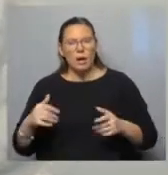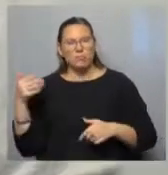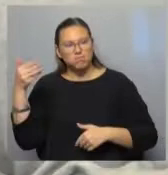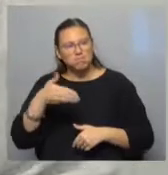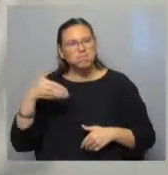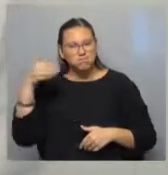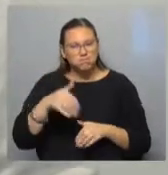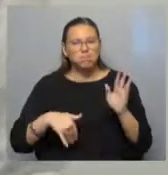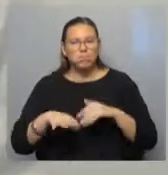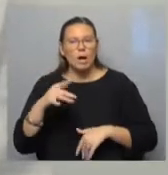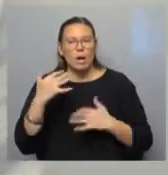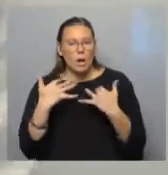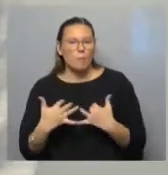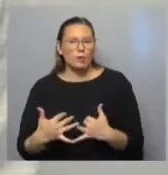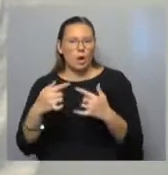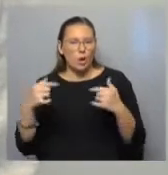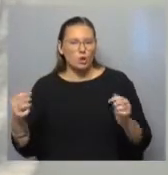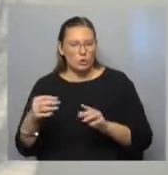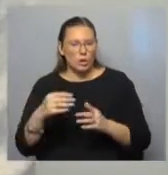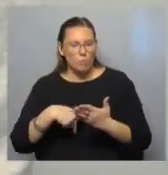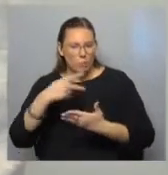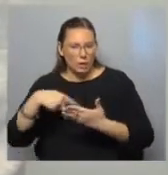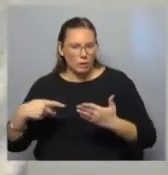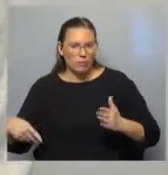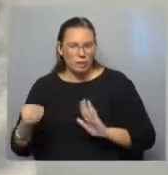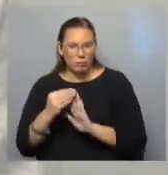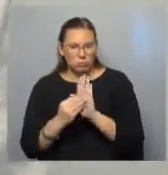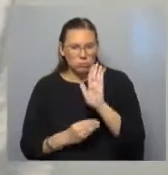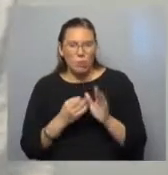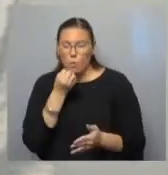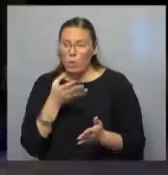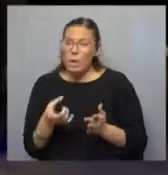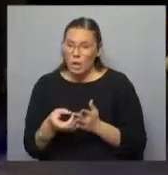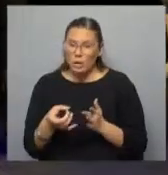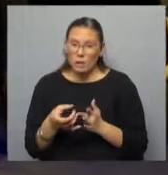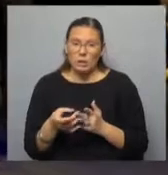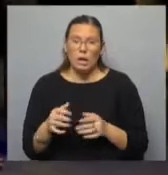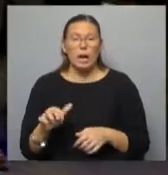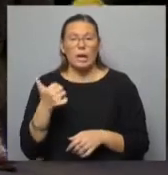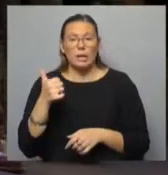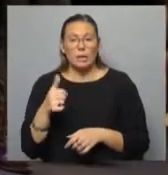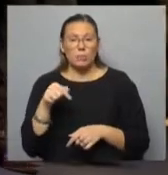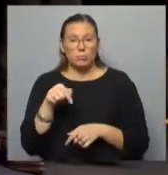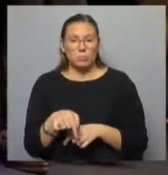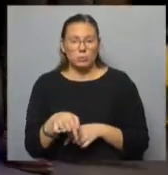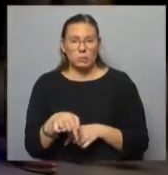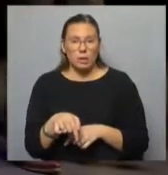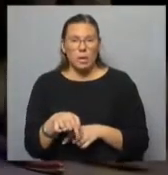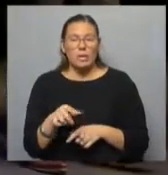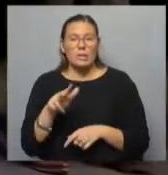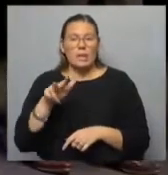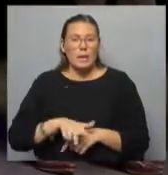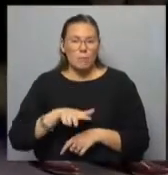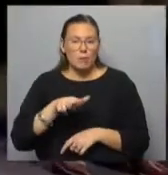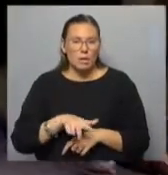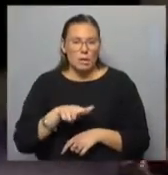y cada vez hay más espectáculos, hay muchas cosas programadas de muchísimo nivel aquí por suerte. Ganamos esta residencia para estar